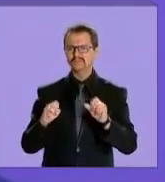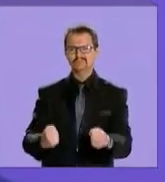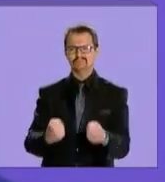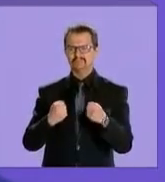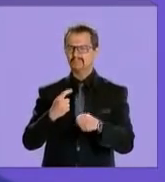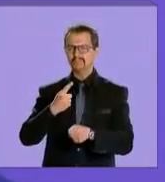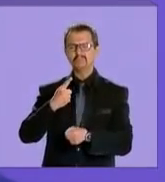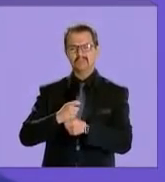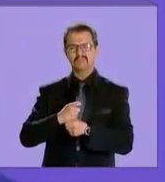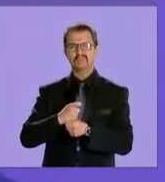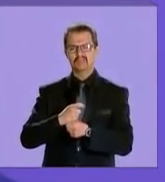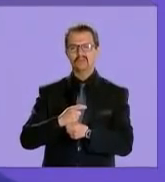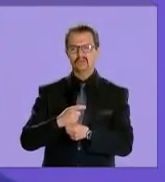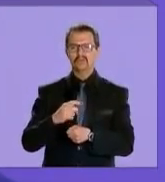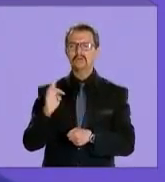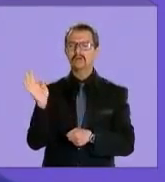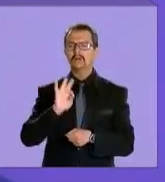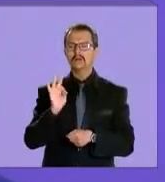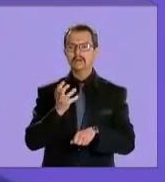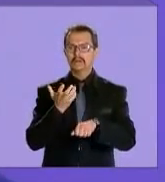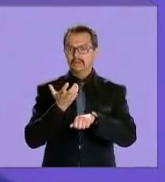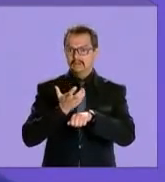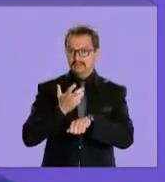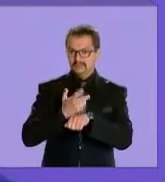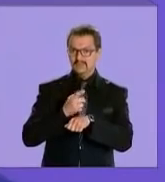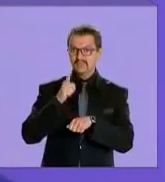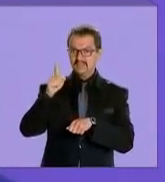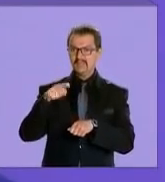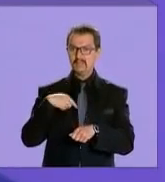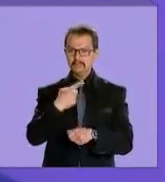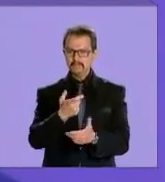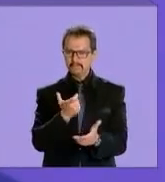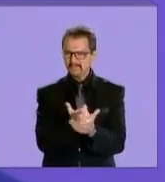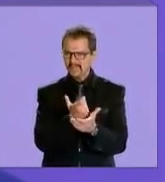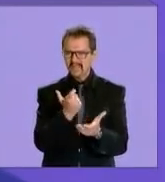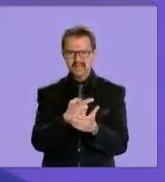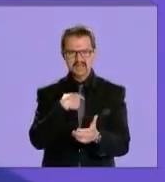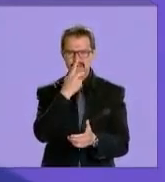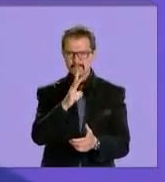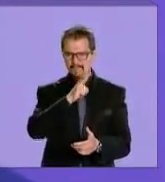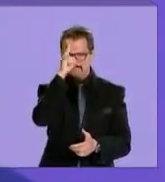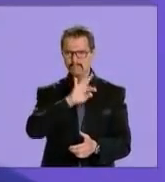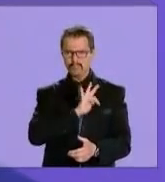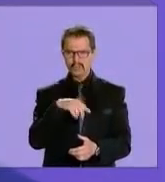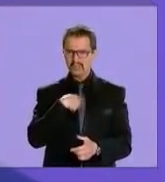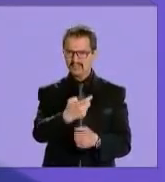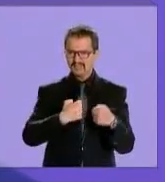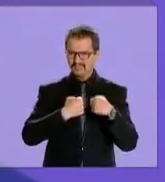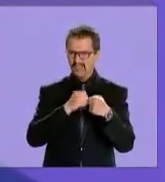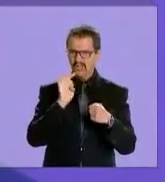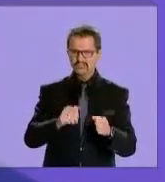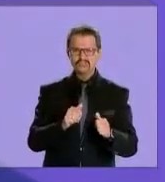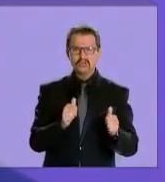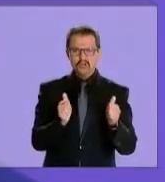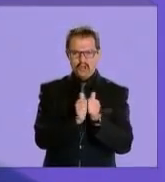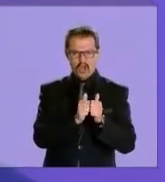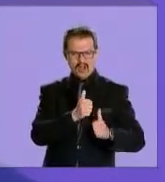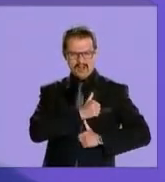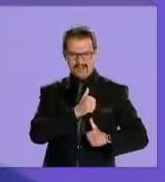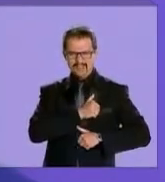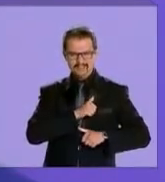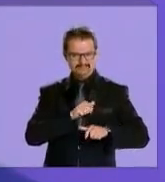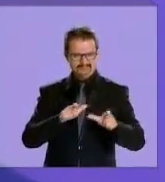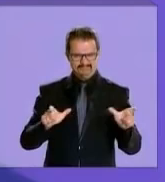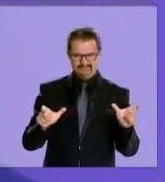frontera con perseguir a nuestros paisanos lo que tenemos que hacer es fortalecer nuestra